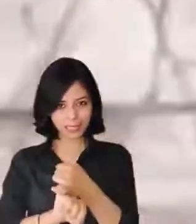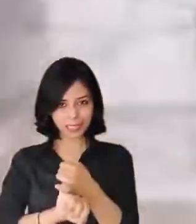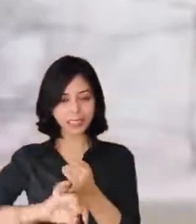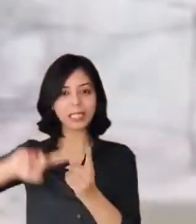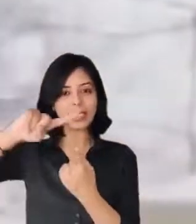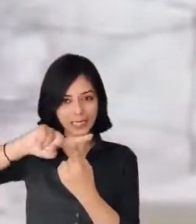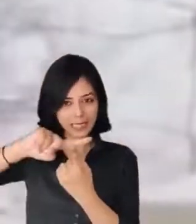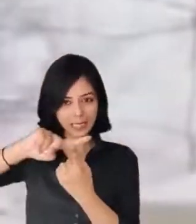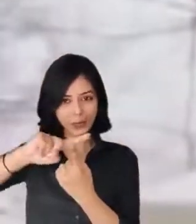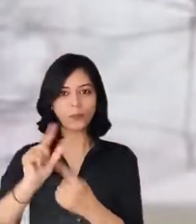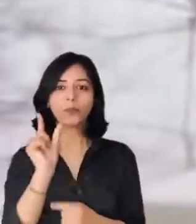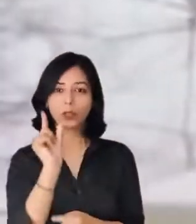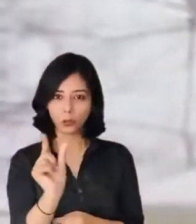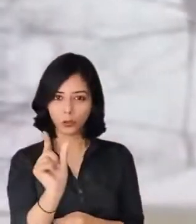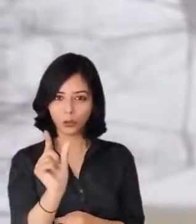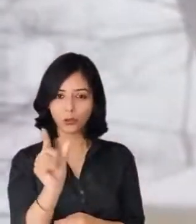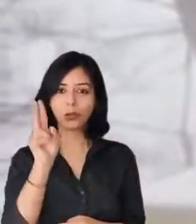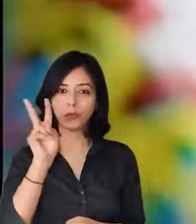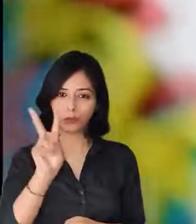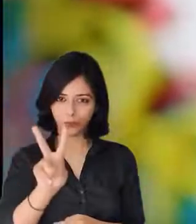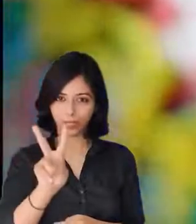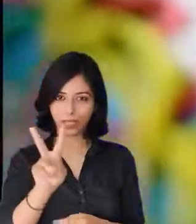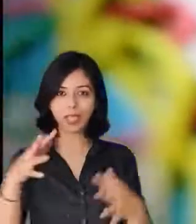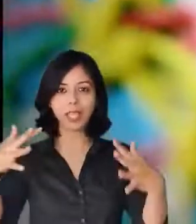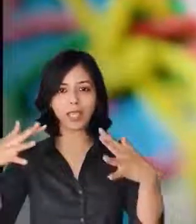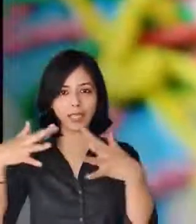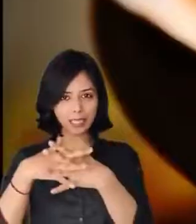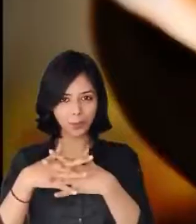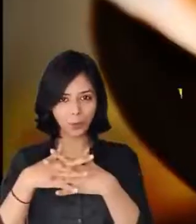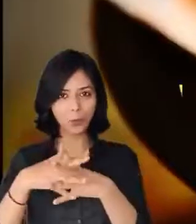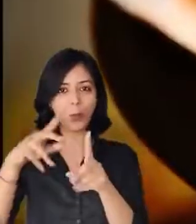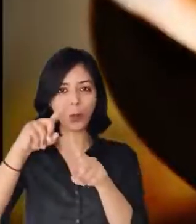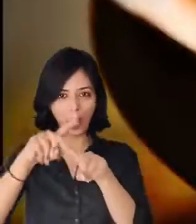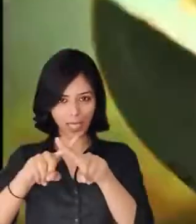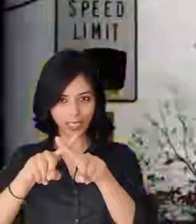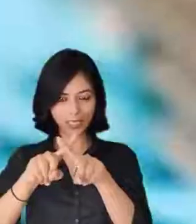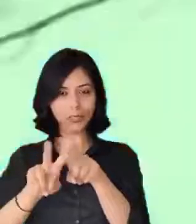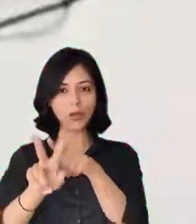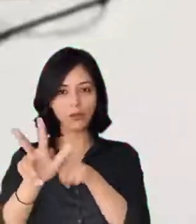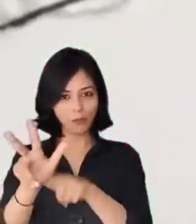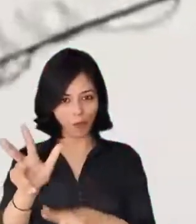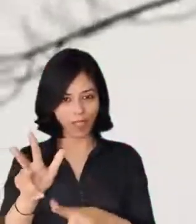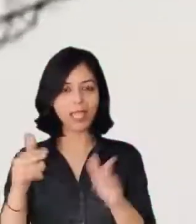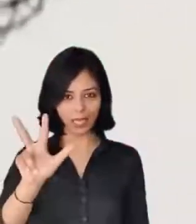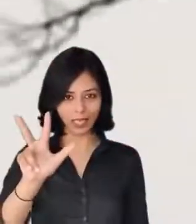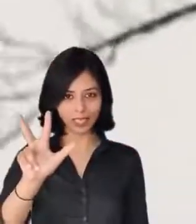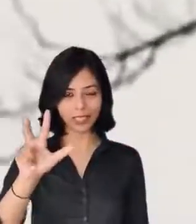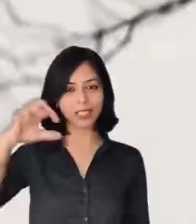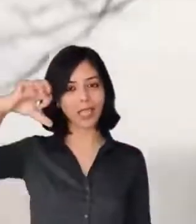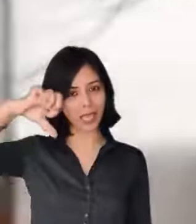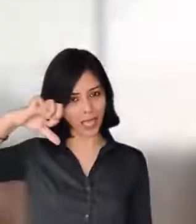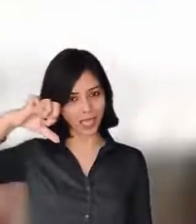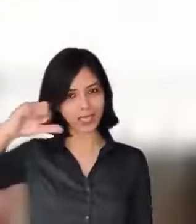Las dos tenían planeado ir de compras juntas ese día para celebrar el cumpleaños número 26 de Sharon. Era